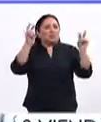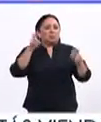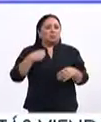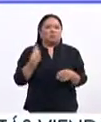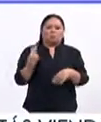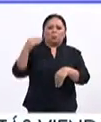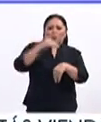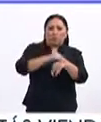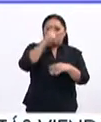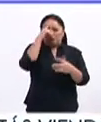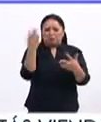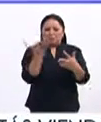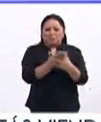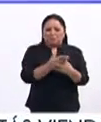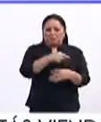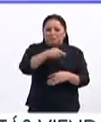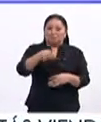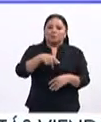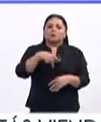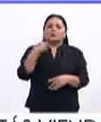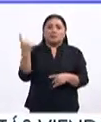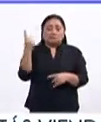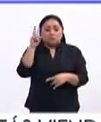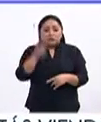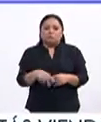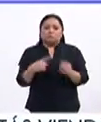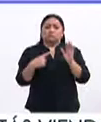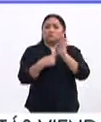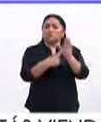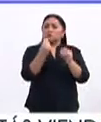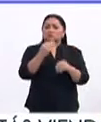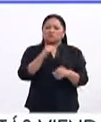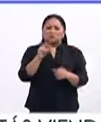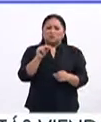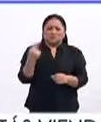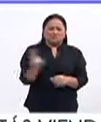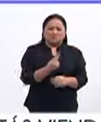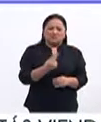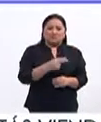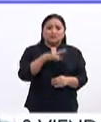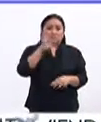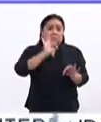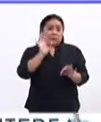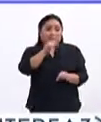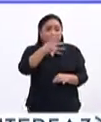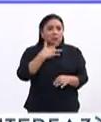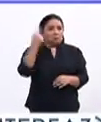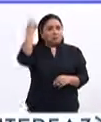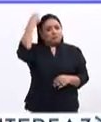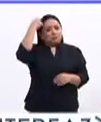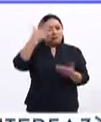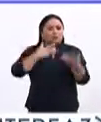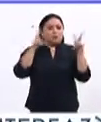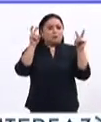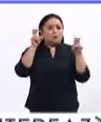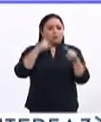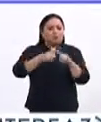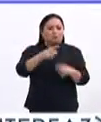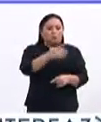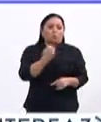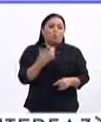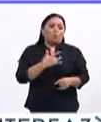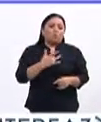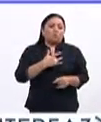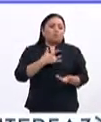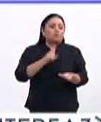la mesa para compartirlos, y él nos demuestra que con nada, si tienes un gran tema en la cabeza, si tienes un gran tema en tu